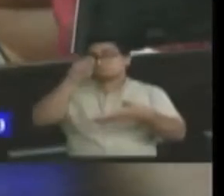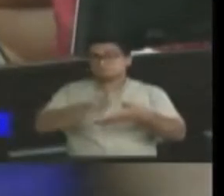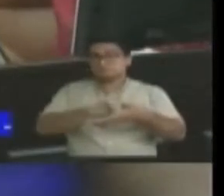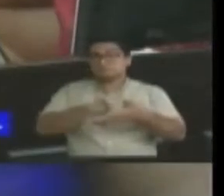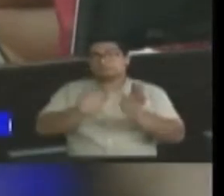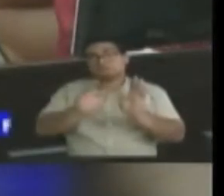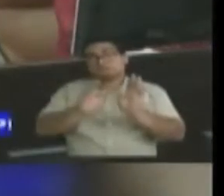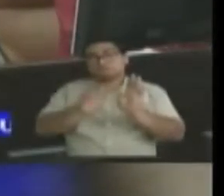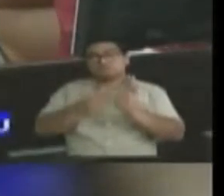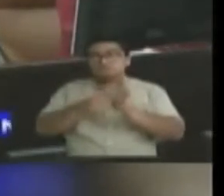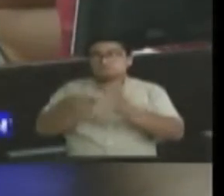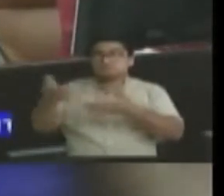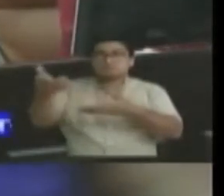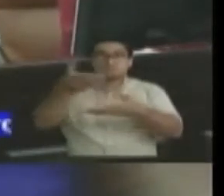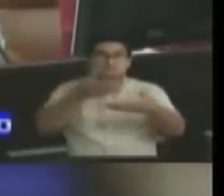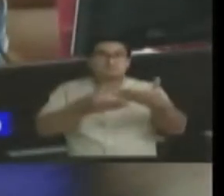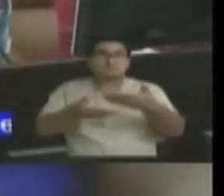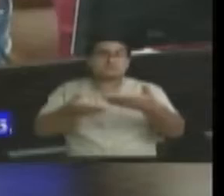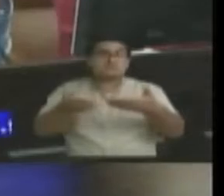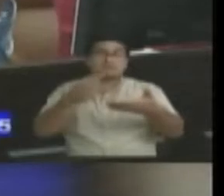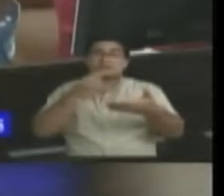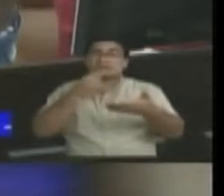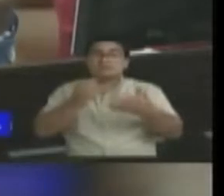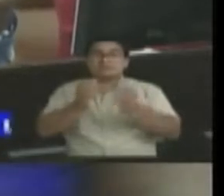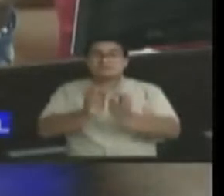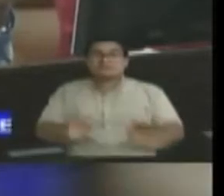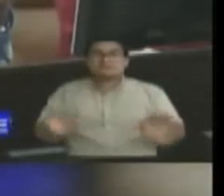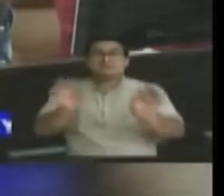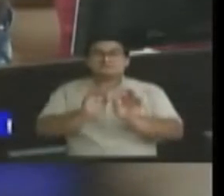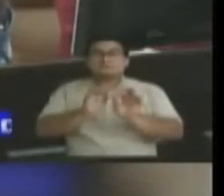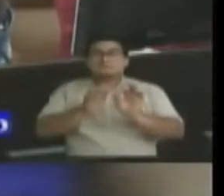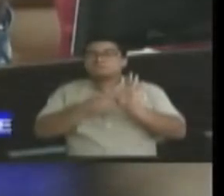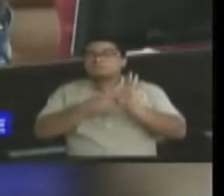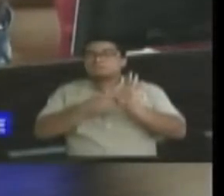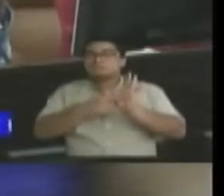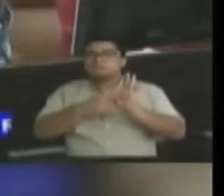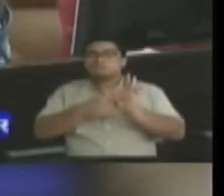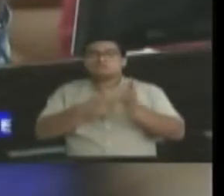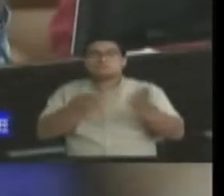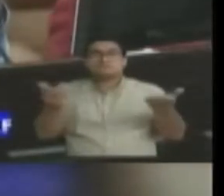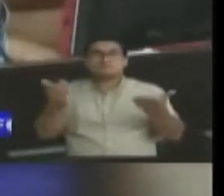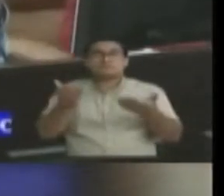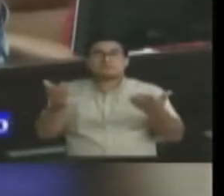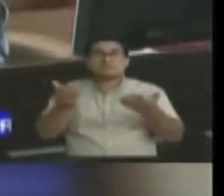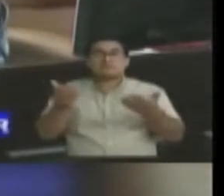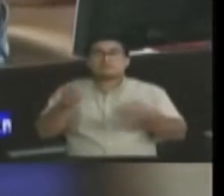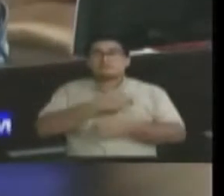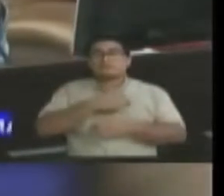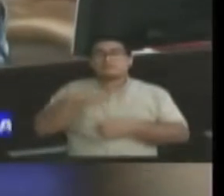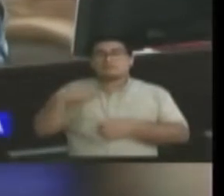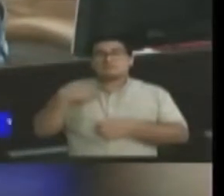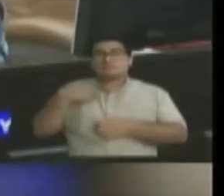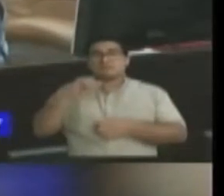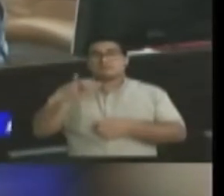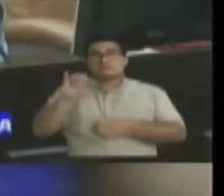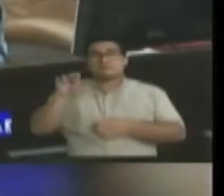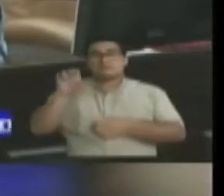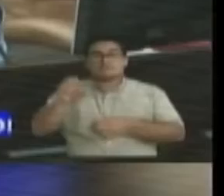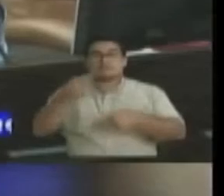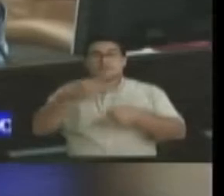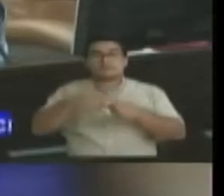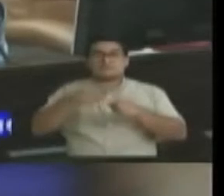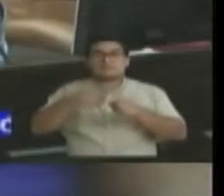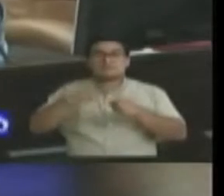cuando negocias tenés que tener elementos para renegociar, y lo que está haciendo es bajando los